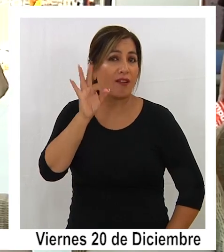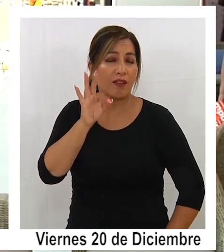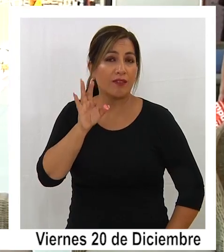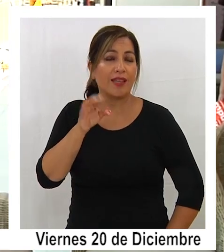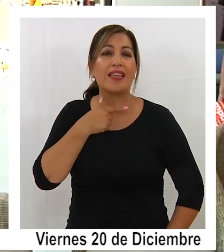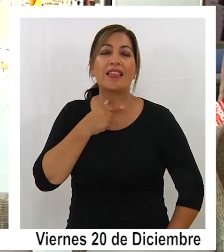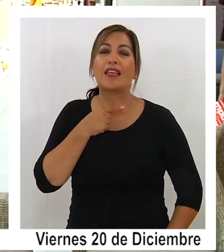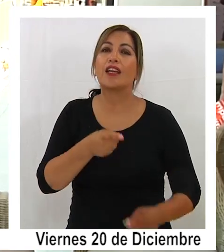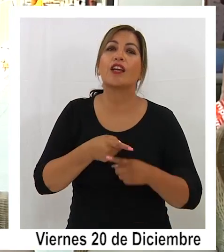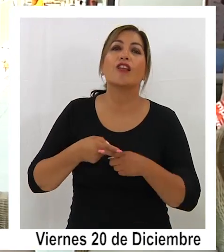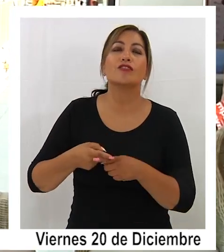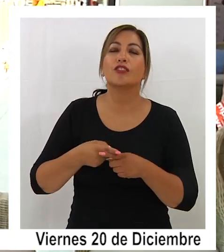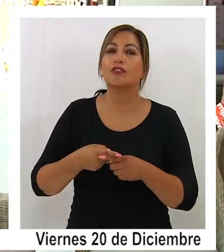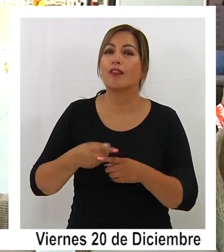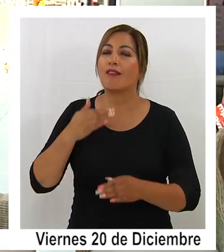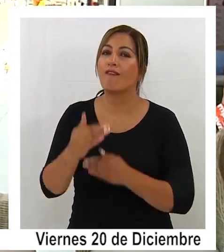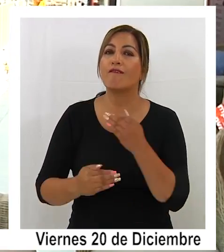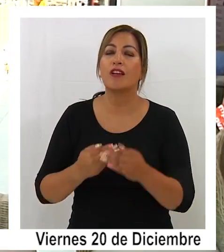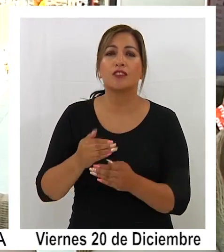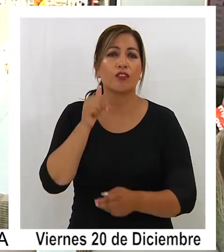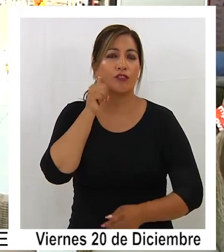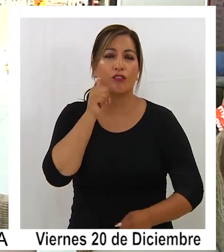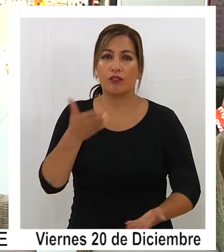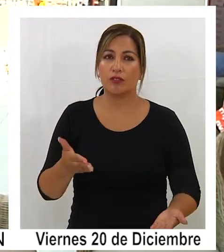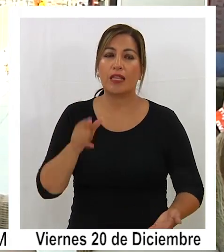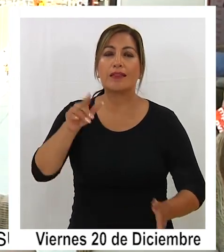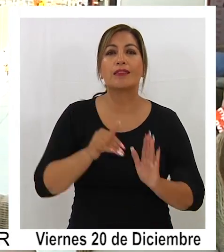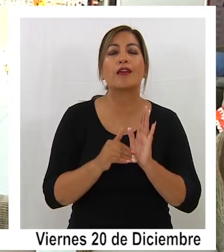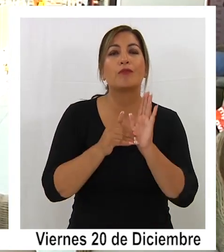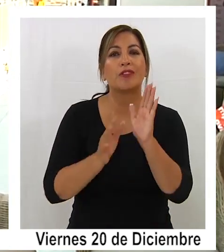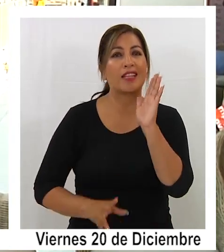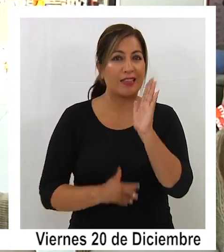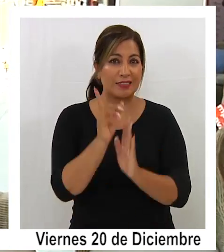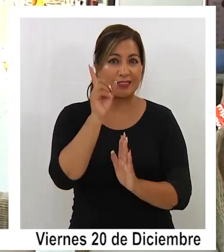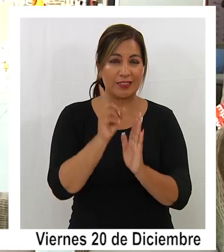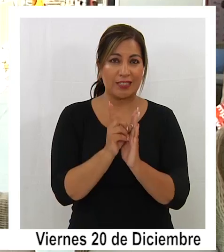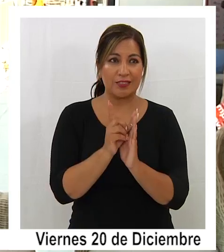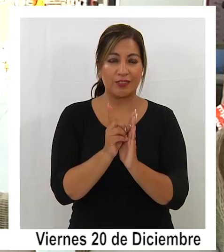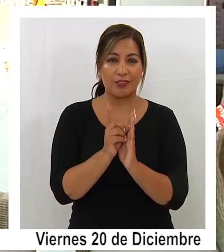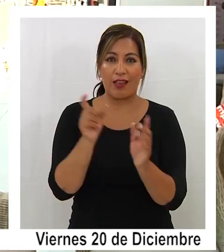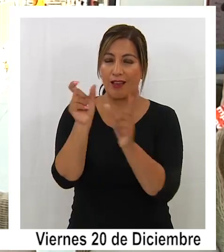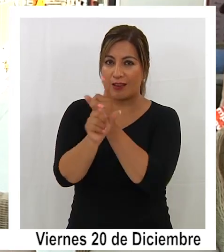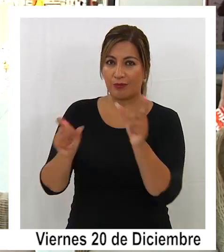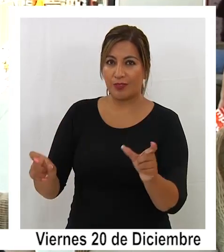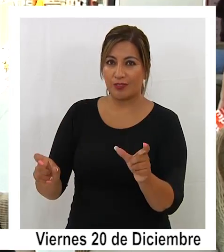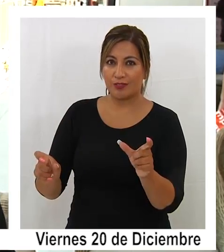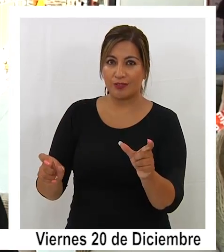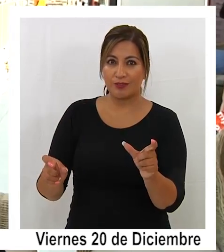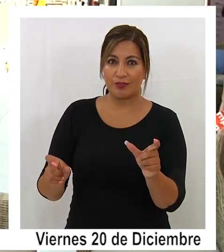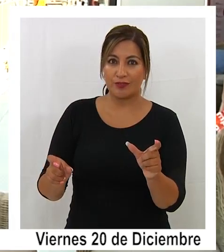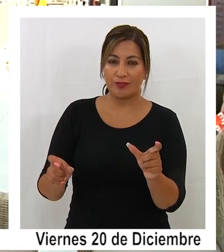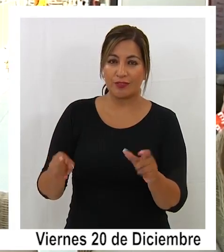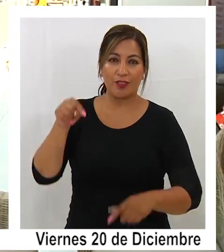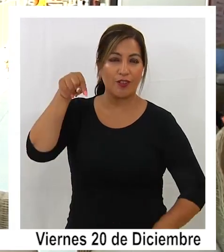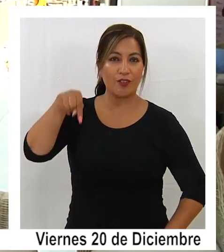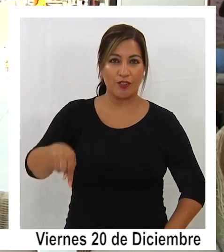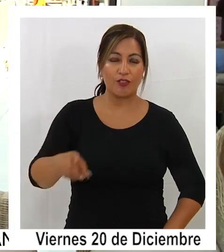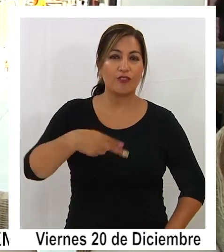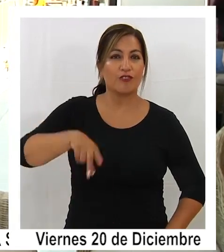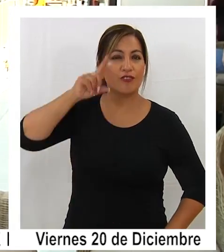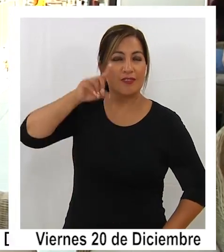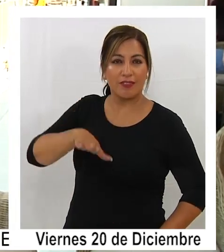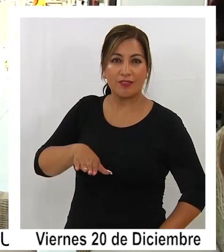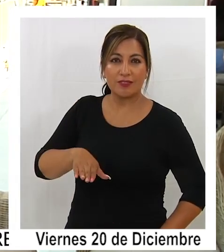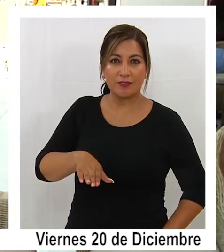tenemos la riqueza y queremos que la sociedad trascienda cada día mejor. Así que estas muestras de desarrollar a gente de esta naturaleza que hoy